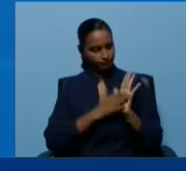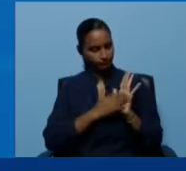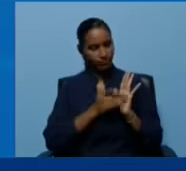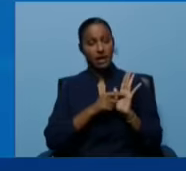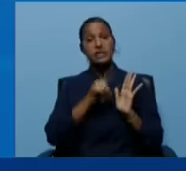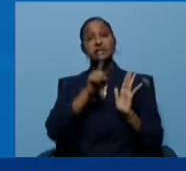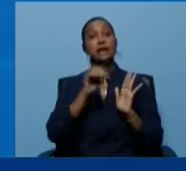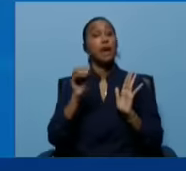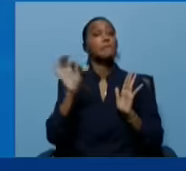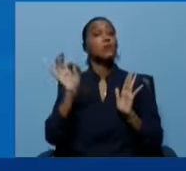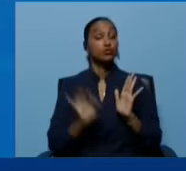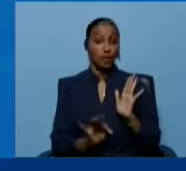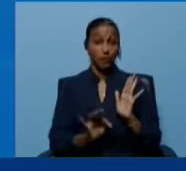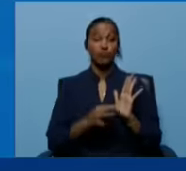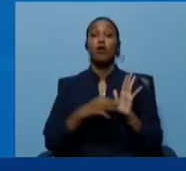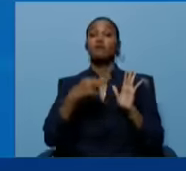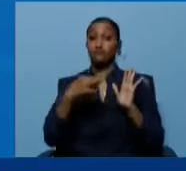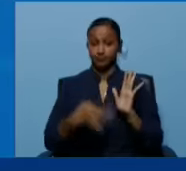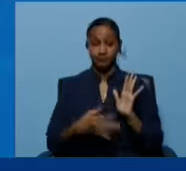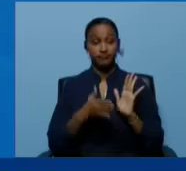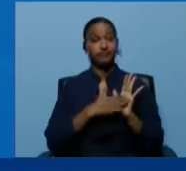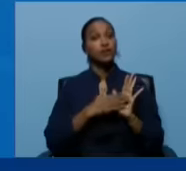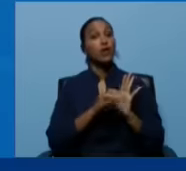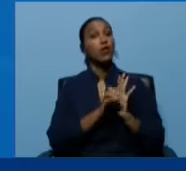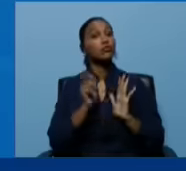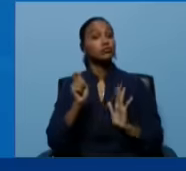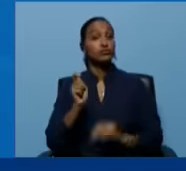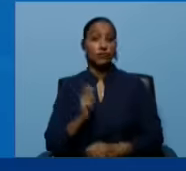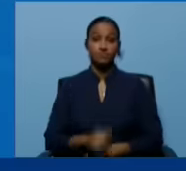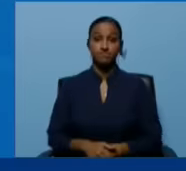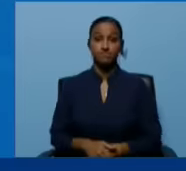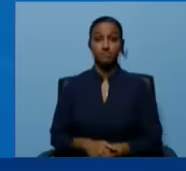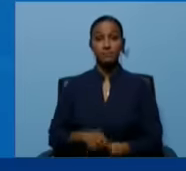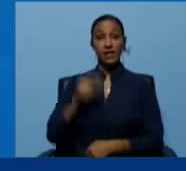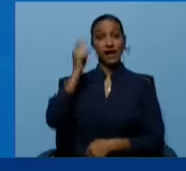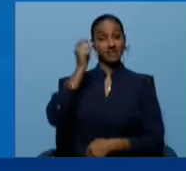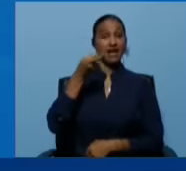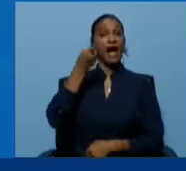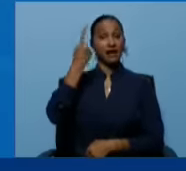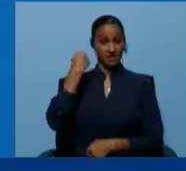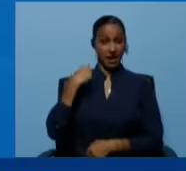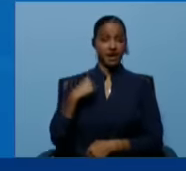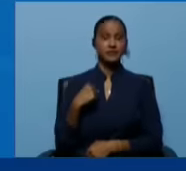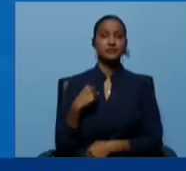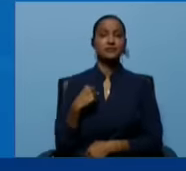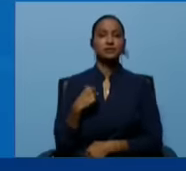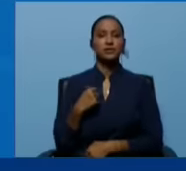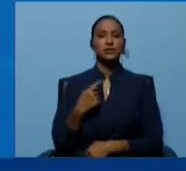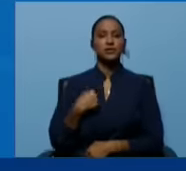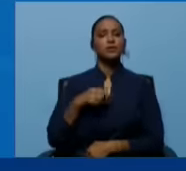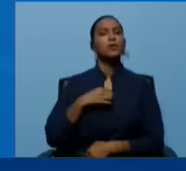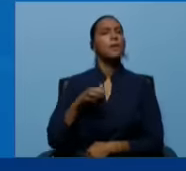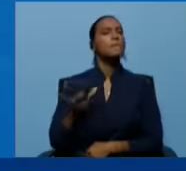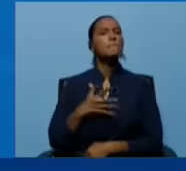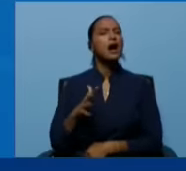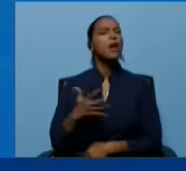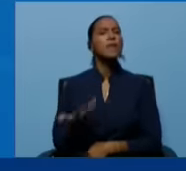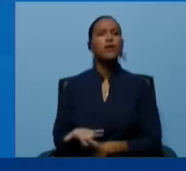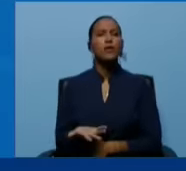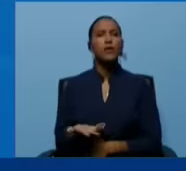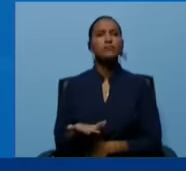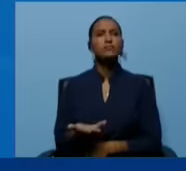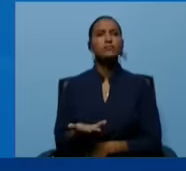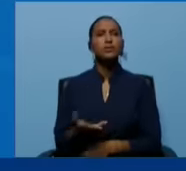pueblo. El día de ayer aquí tenemos presente precisamente a más de un centenar de